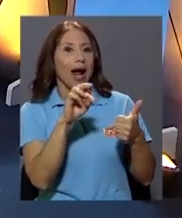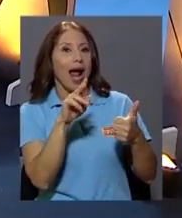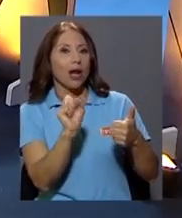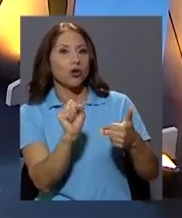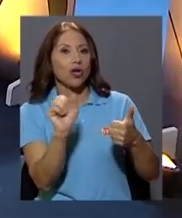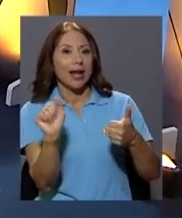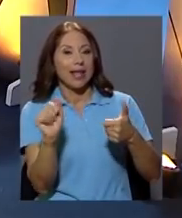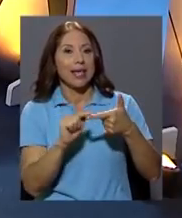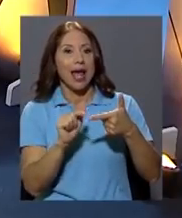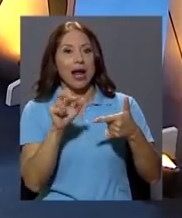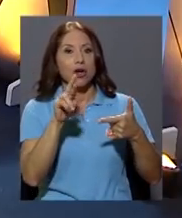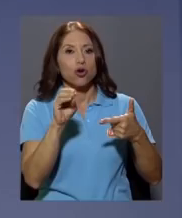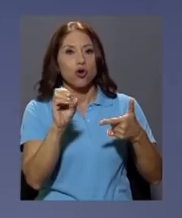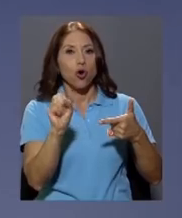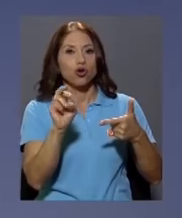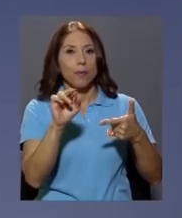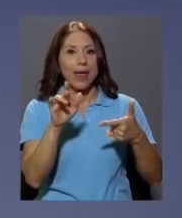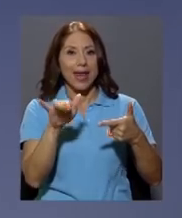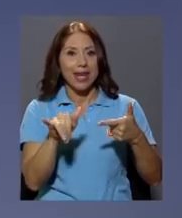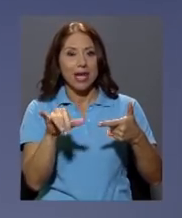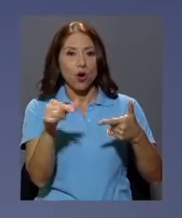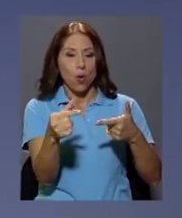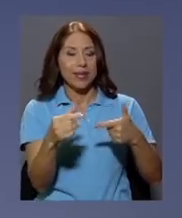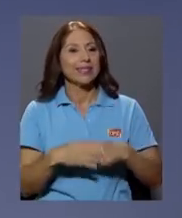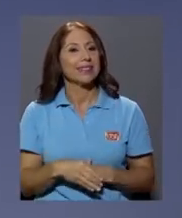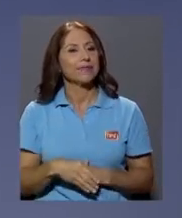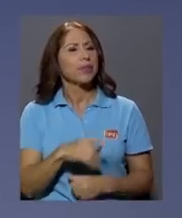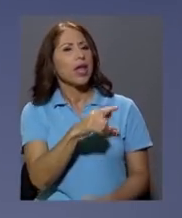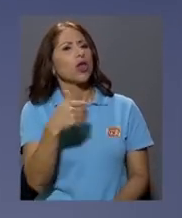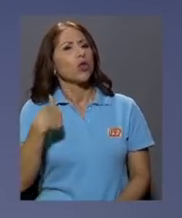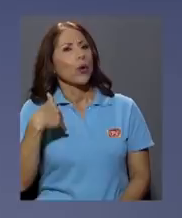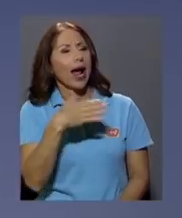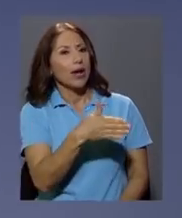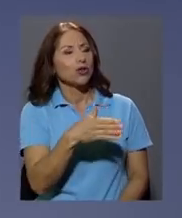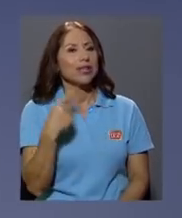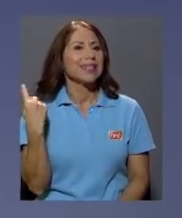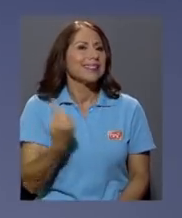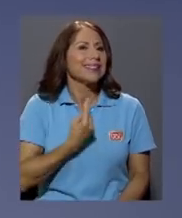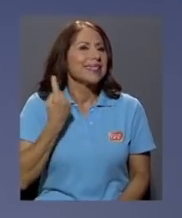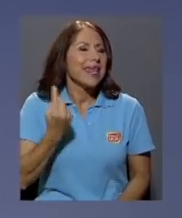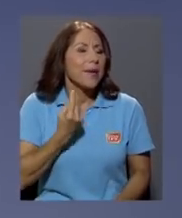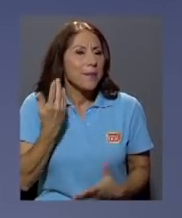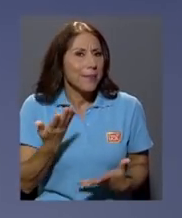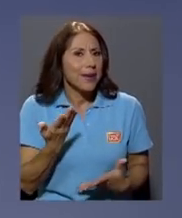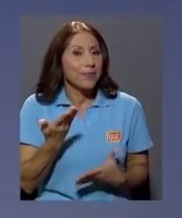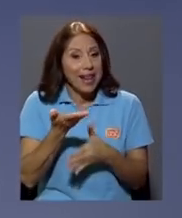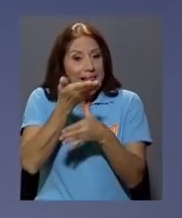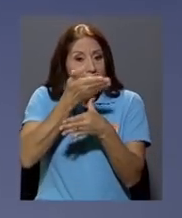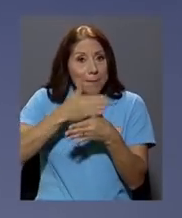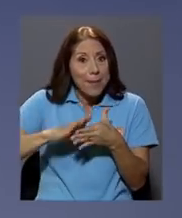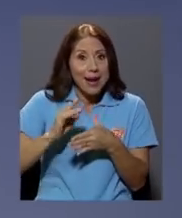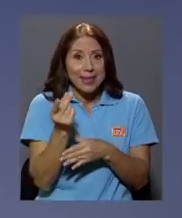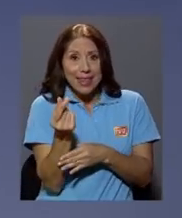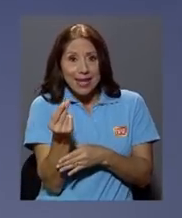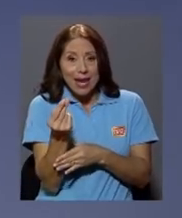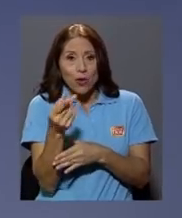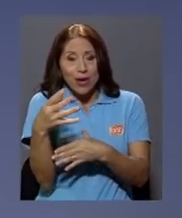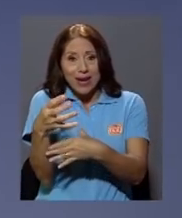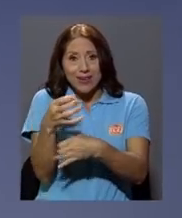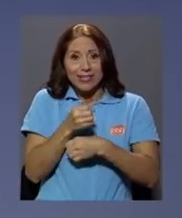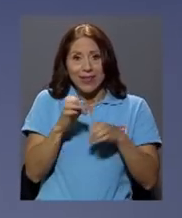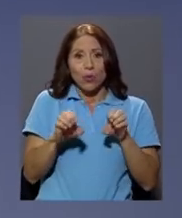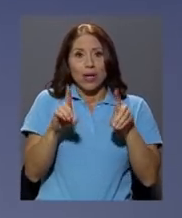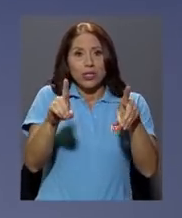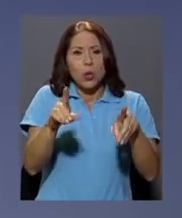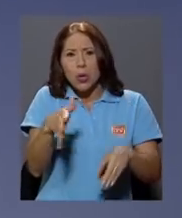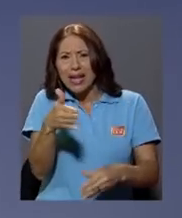doña Rosemary Gómez. Don Carlos, siempre el pastel que recibe la educación versa